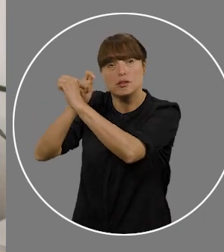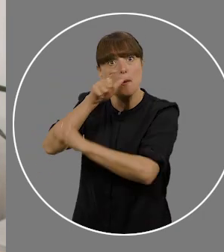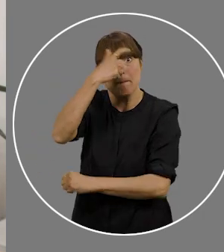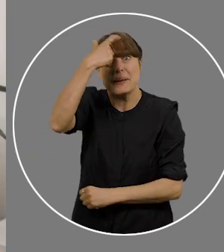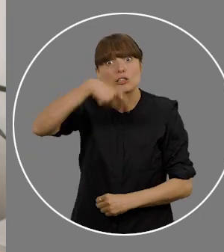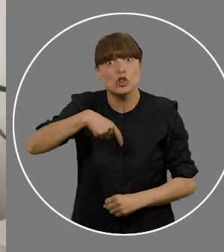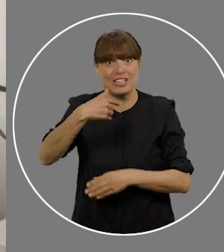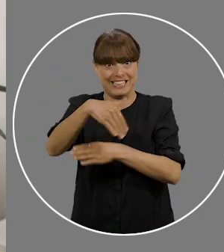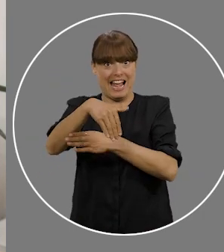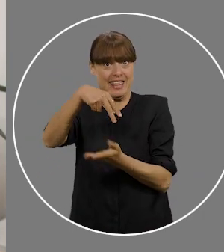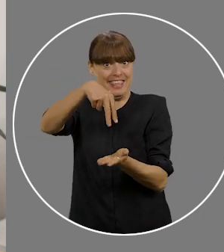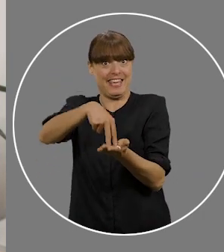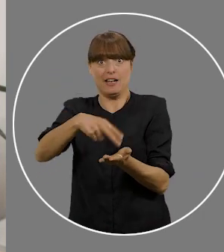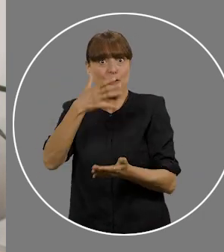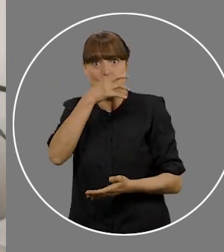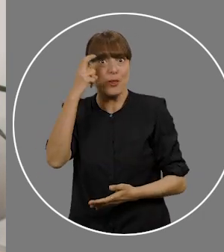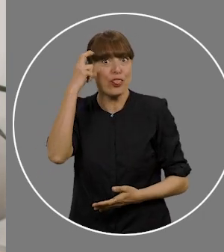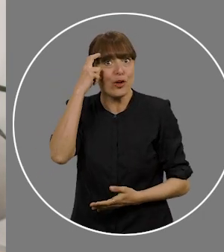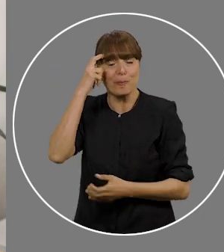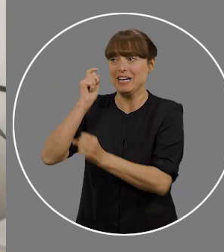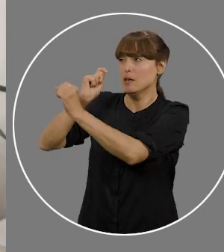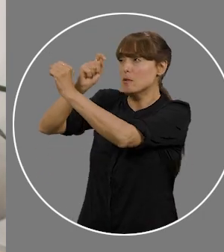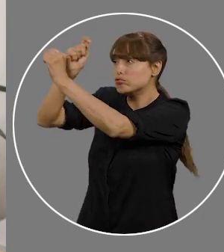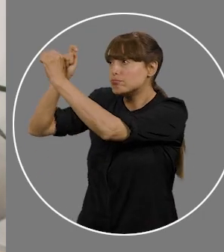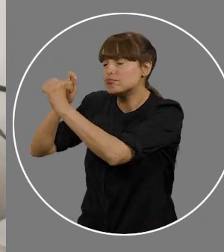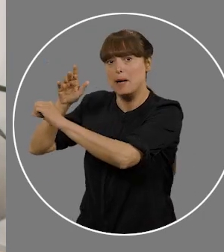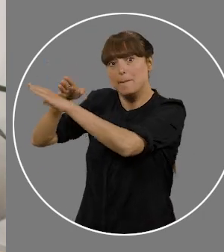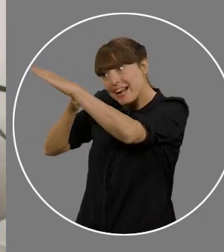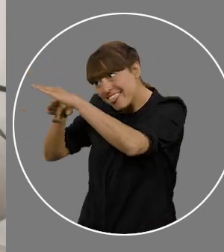allá, había otros así, pero más para arriba.